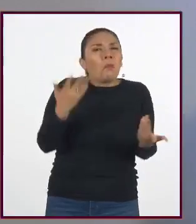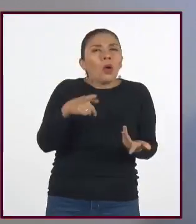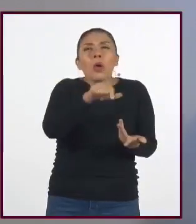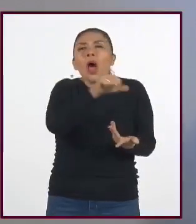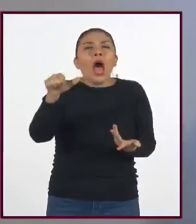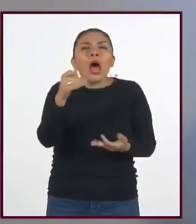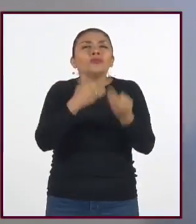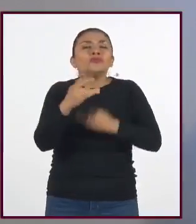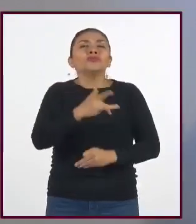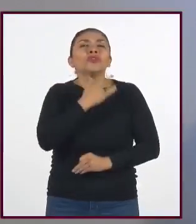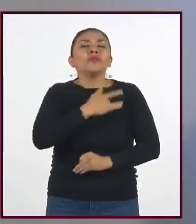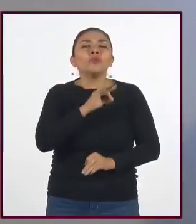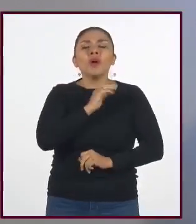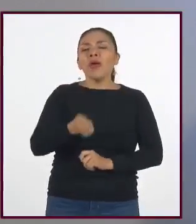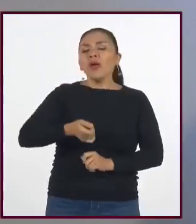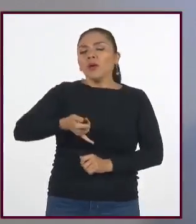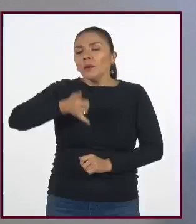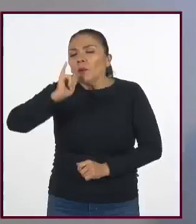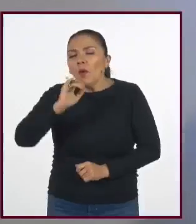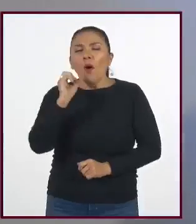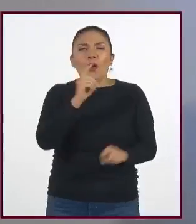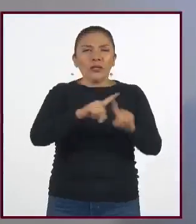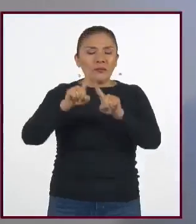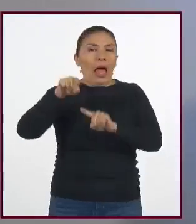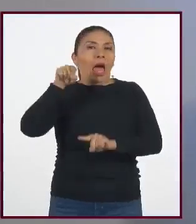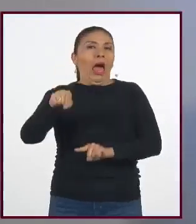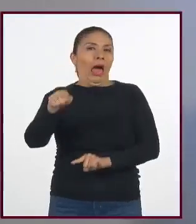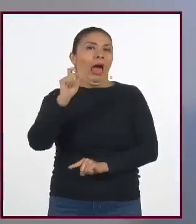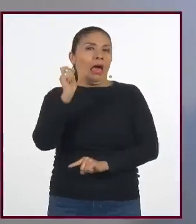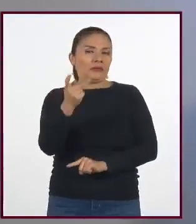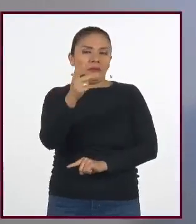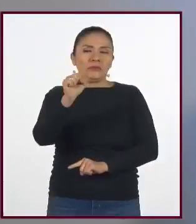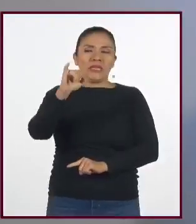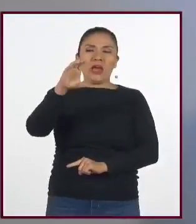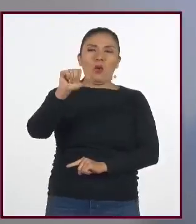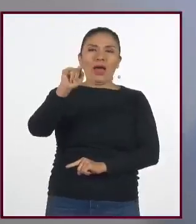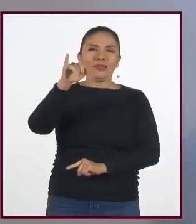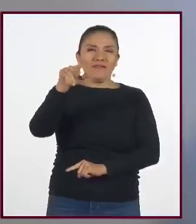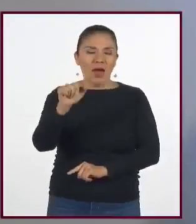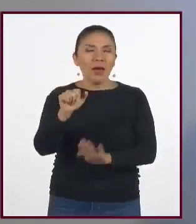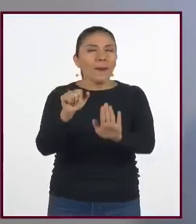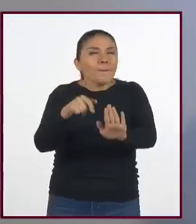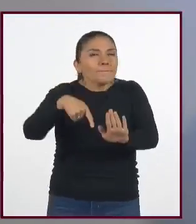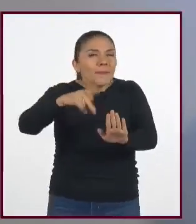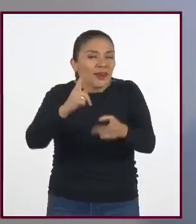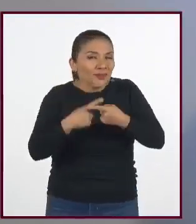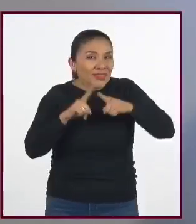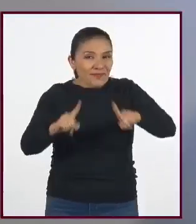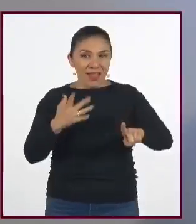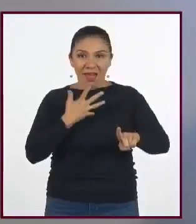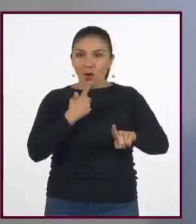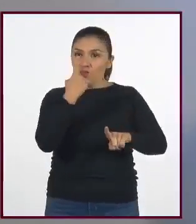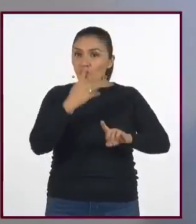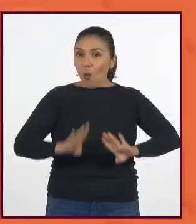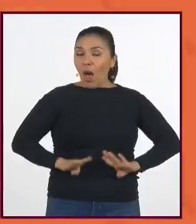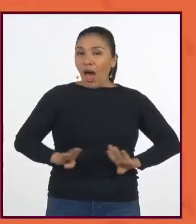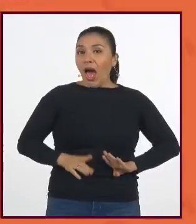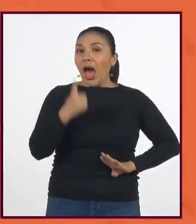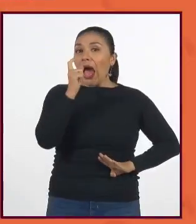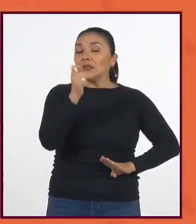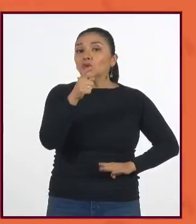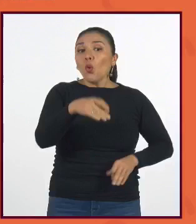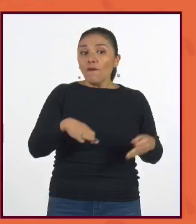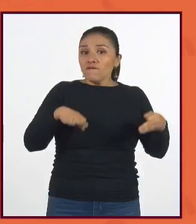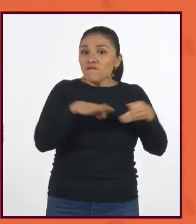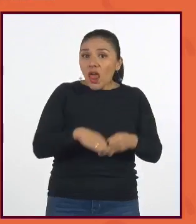una sustancia psicoactiva. Sin embargo, la diferencia es que dicha modificación va a depender de la frecuencia